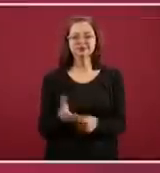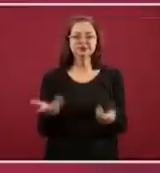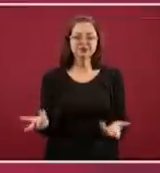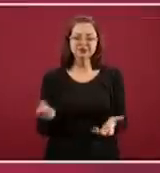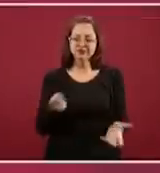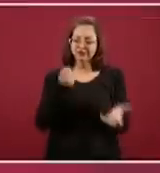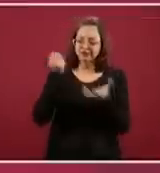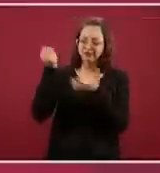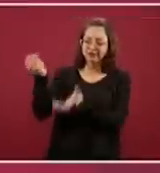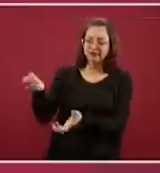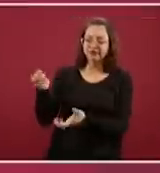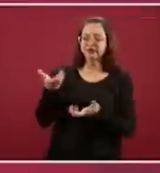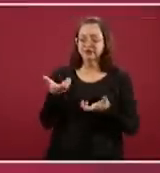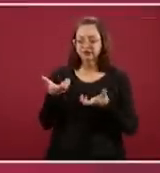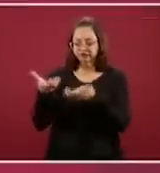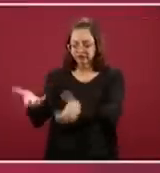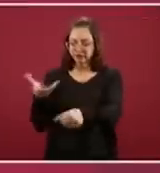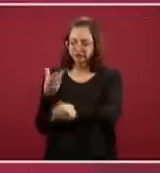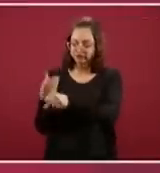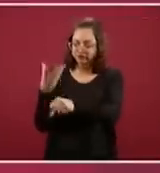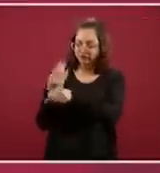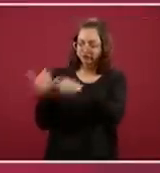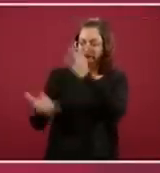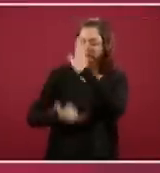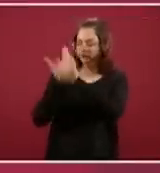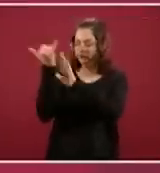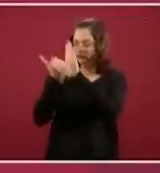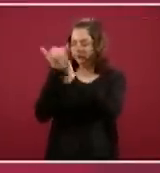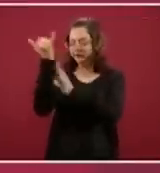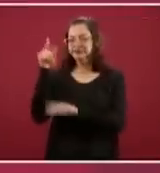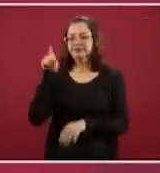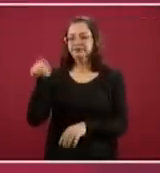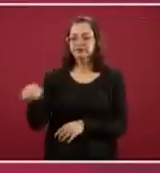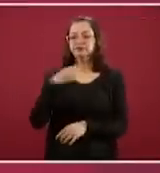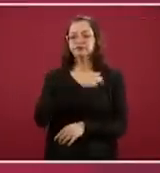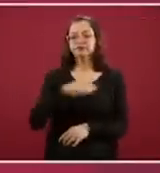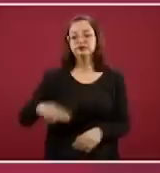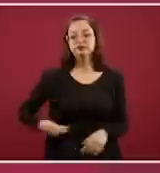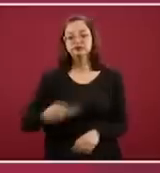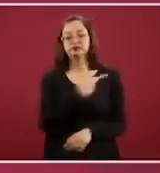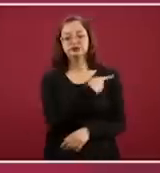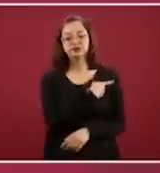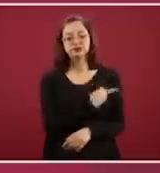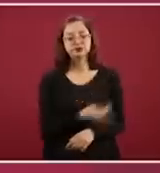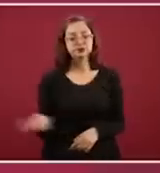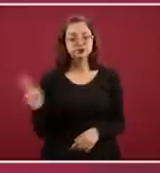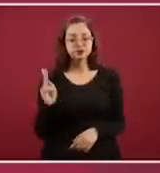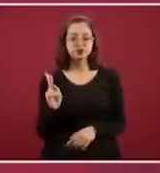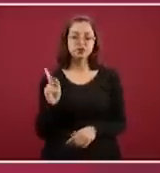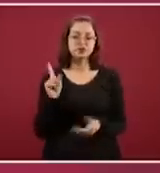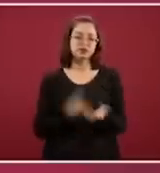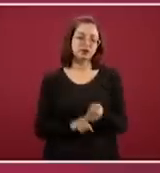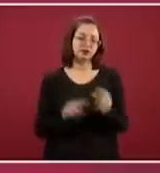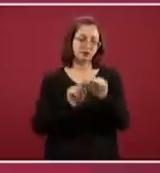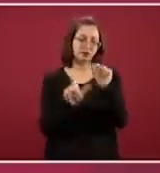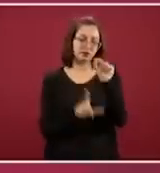hacer caminos, obras en los municipios más pobres de